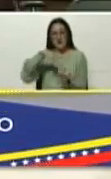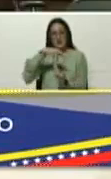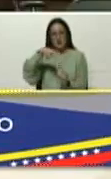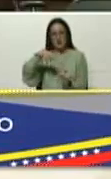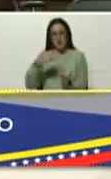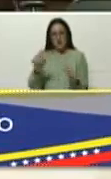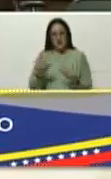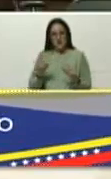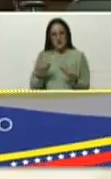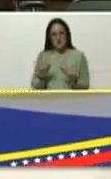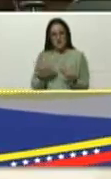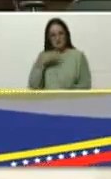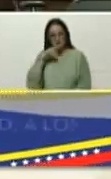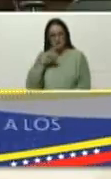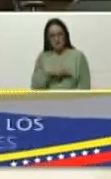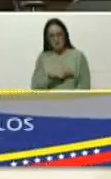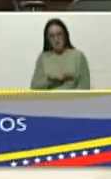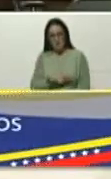raíz, de origen.